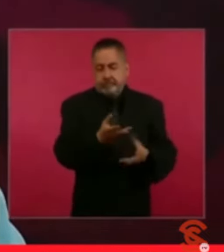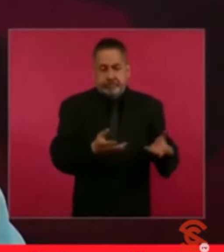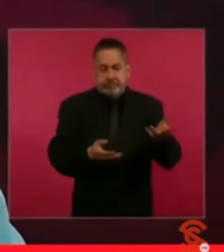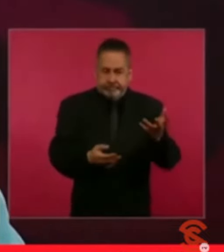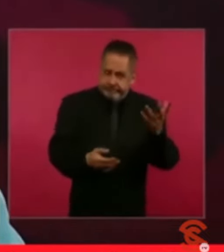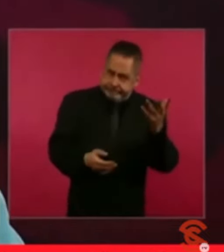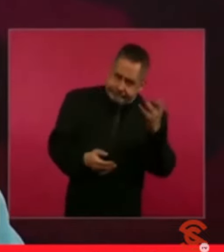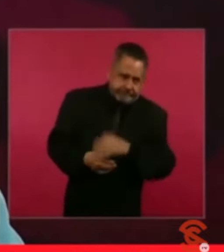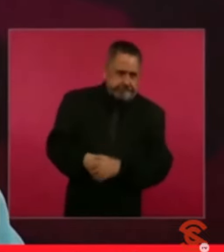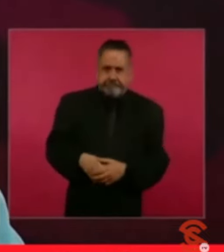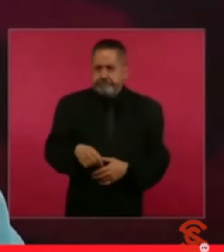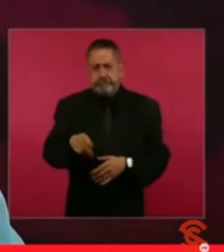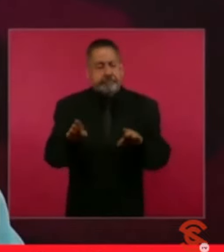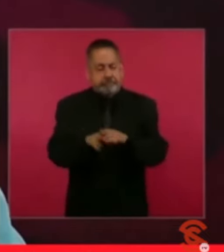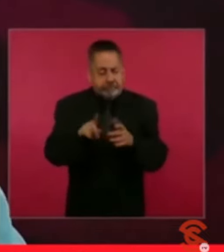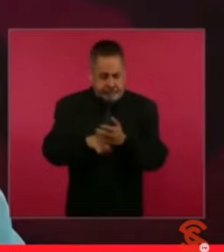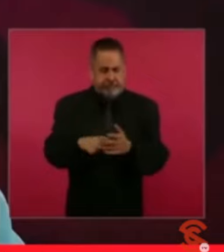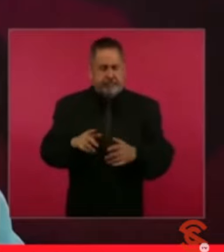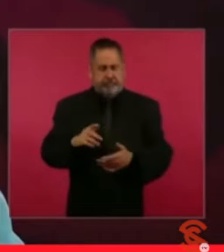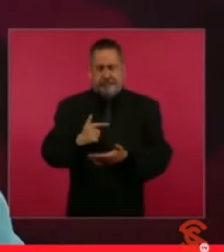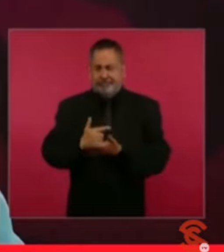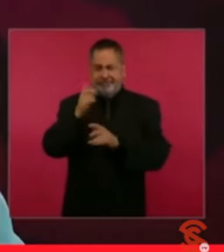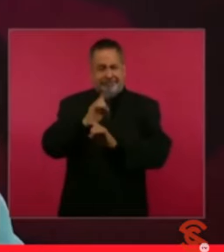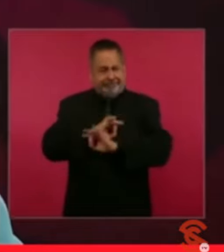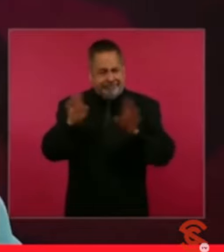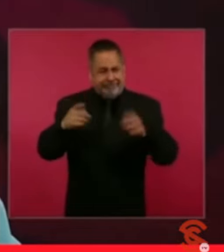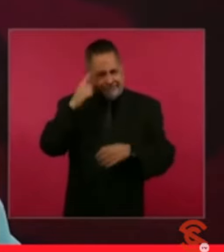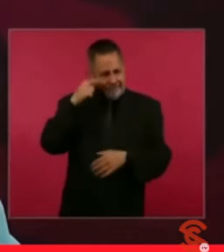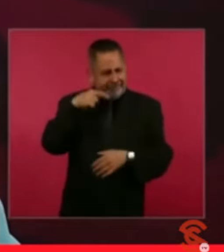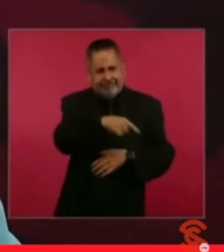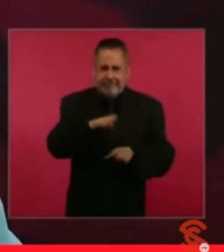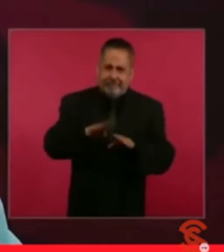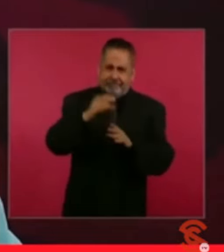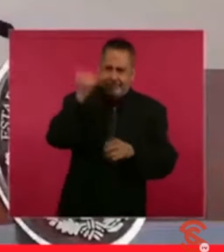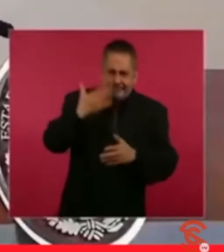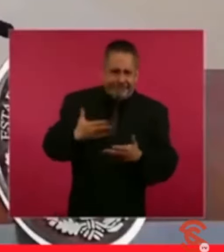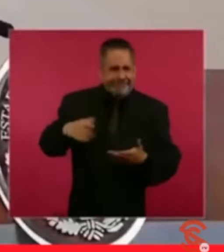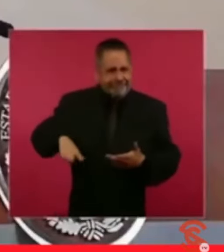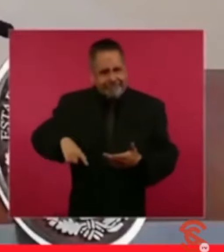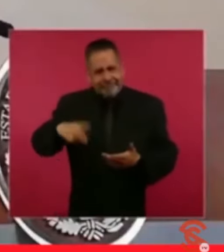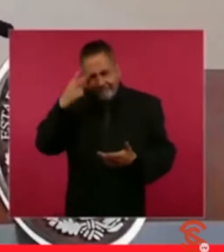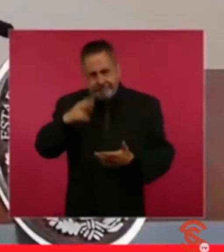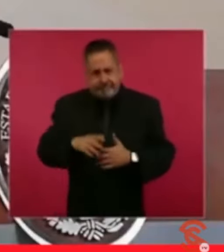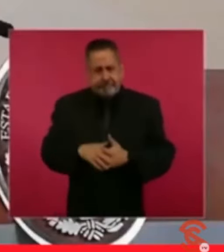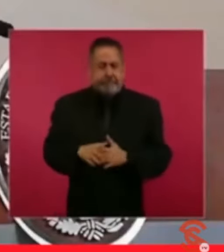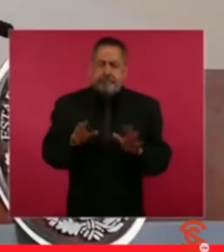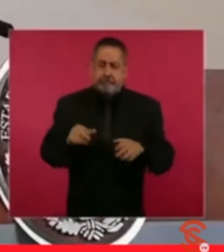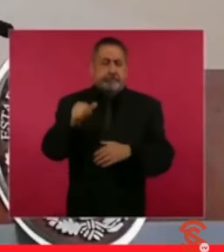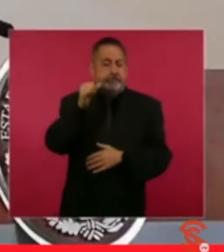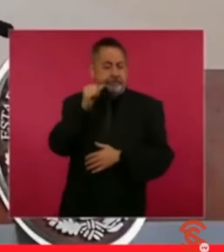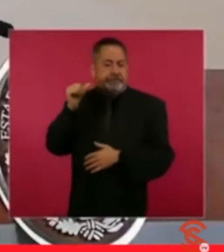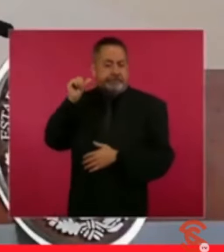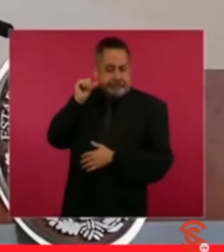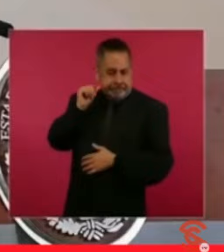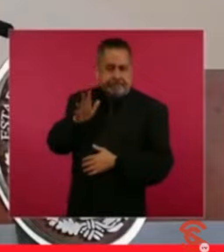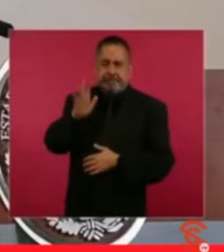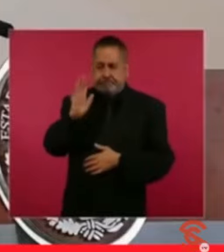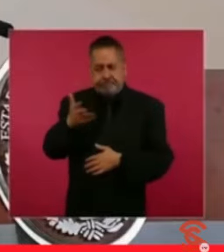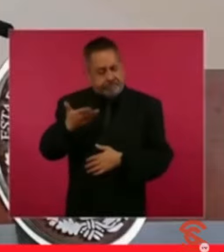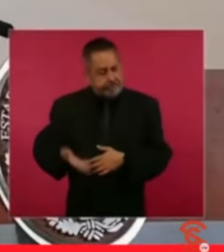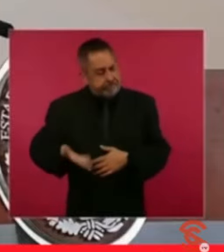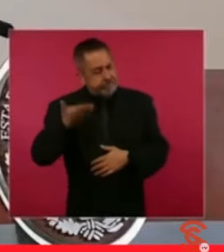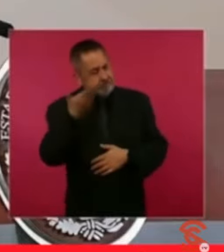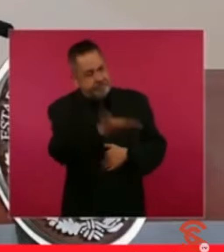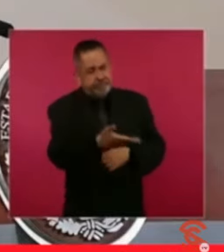las instituciones de procuración e impartición de justicia. El día de ayer se solicitó a la